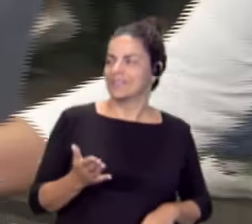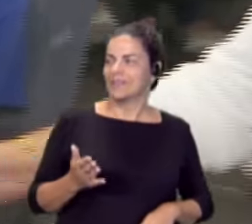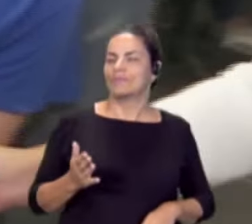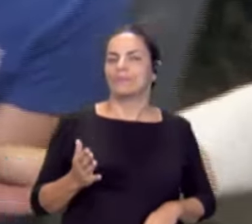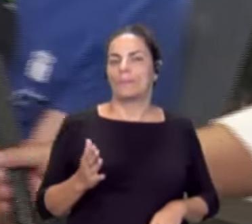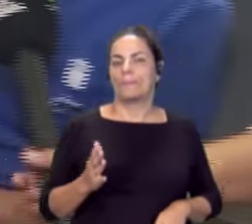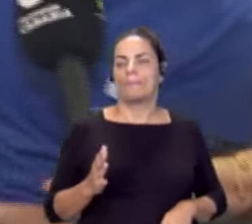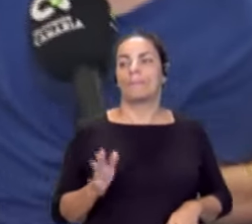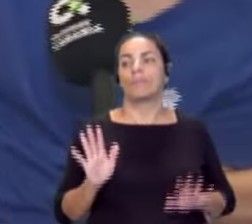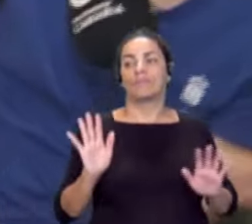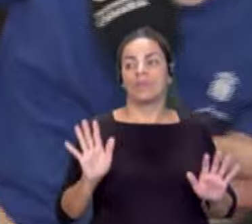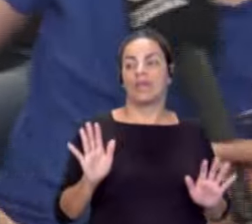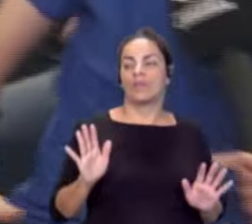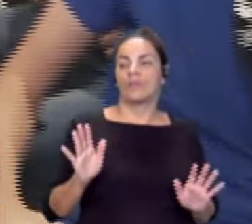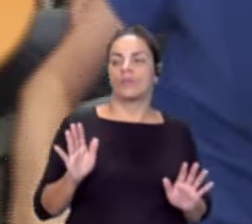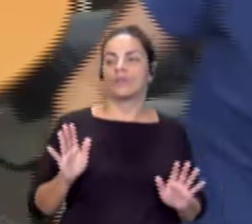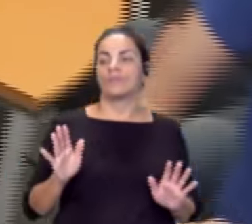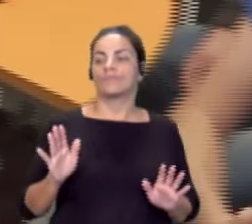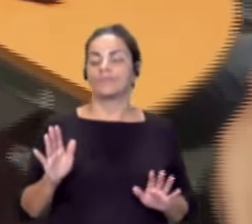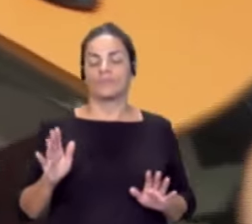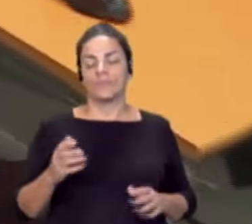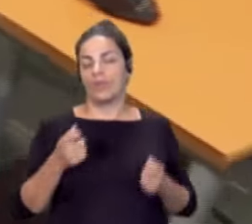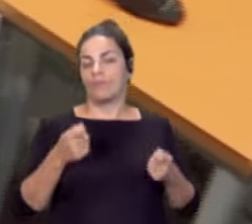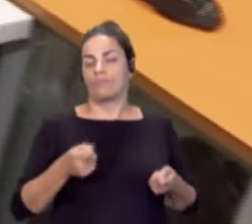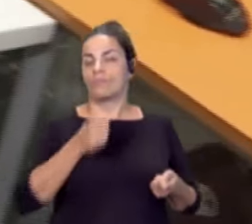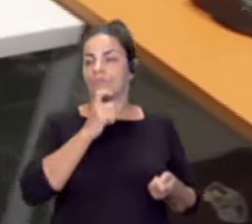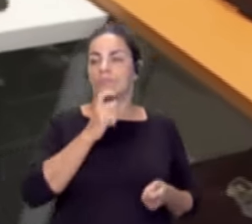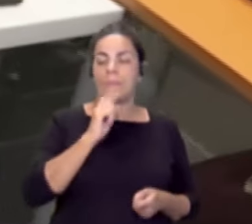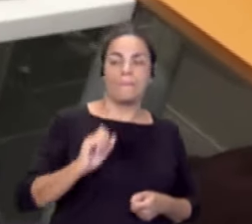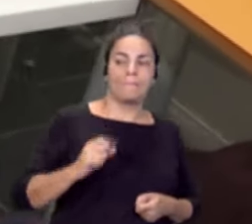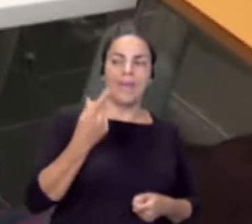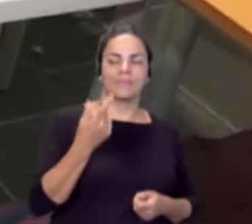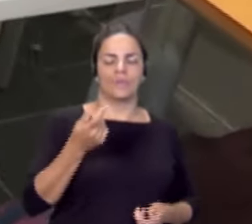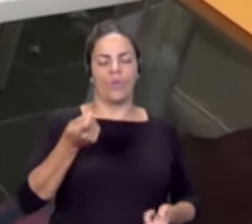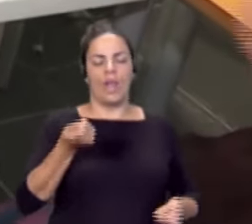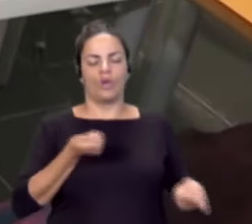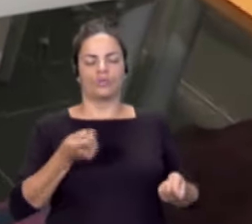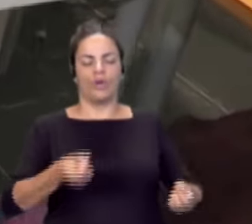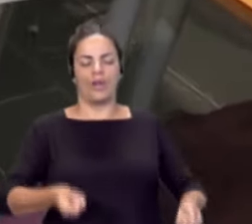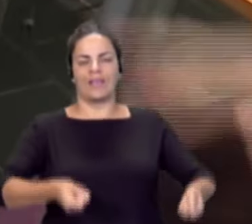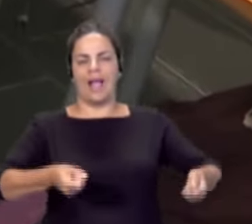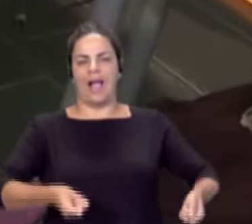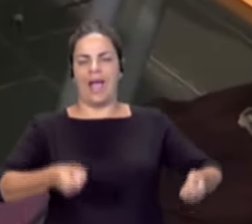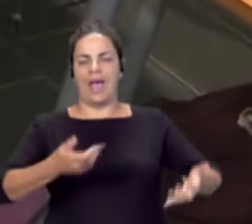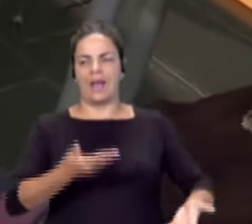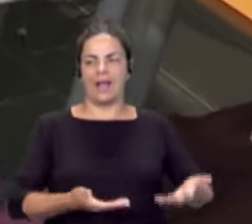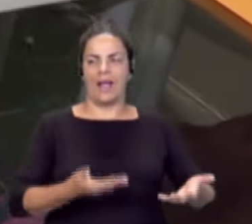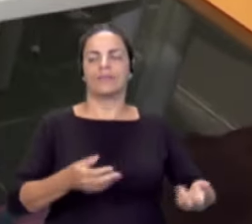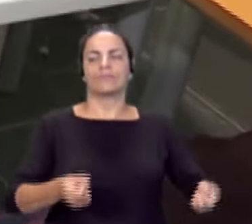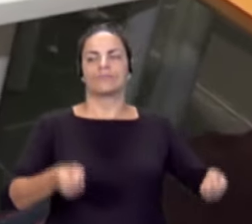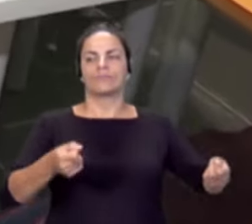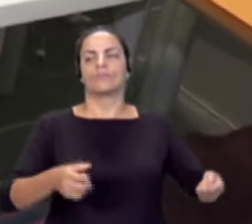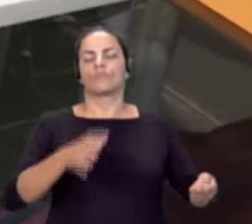Y diría que lo más complicado sería el control de la célula de carga, que utilizamos un conversor